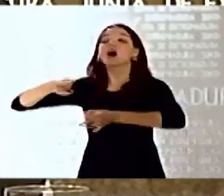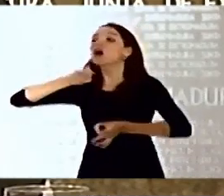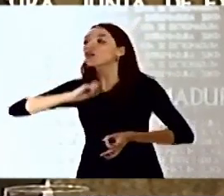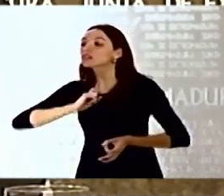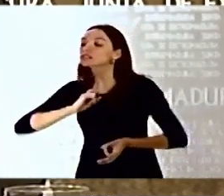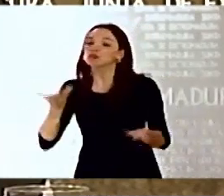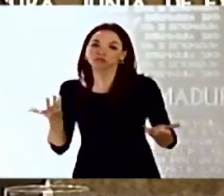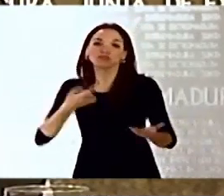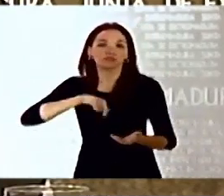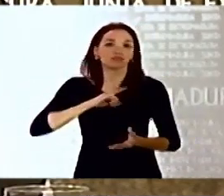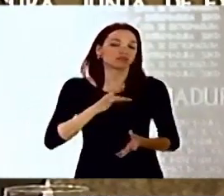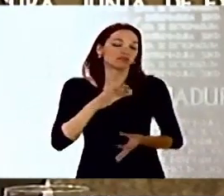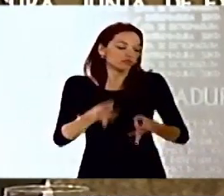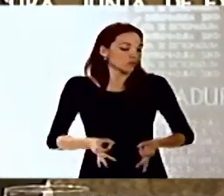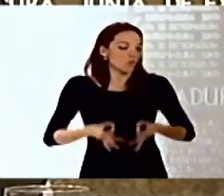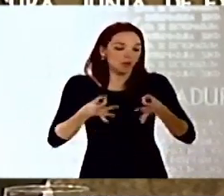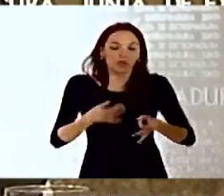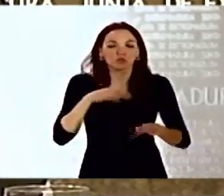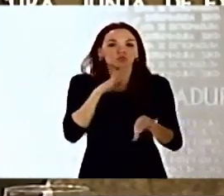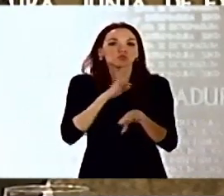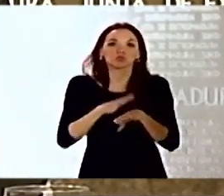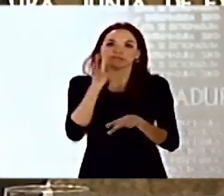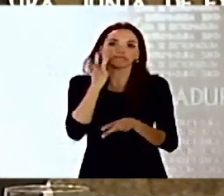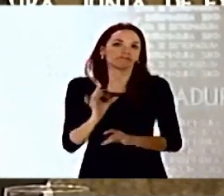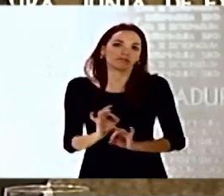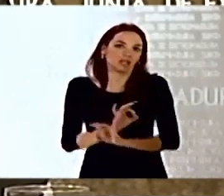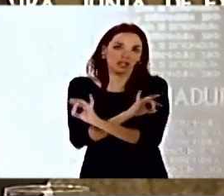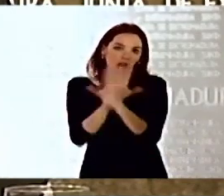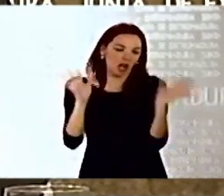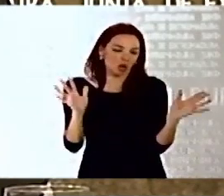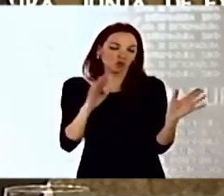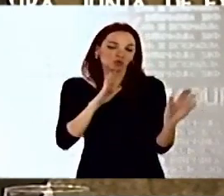siempre nosotros cumplimos, como no puede ser de otra manera,